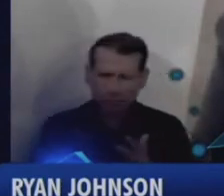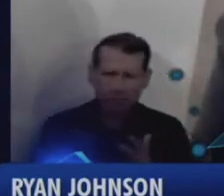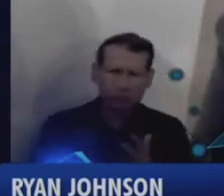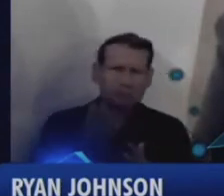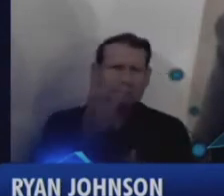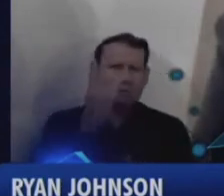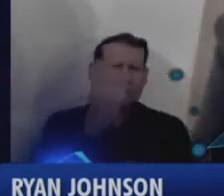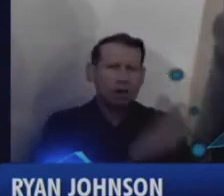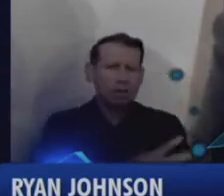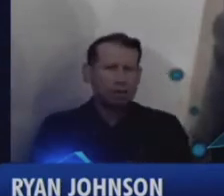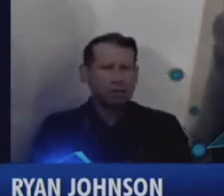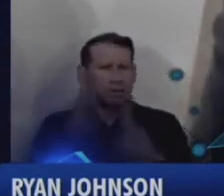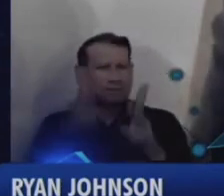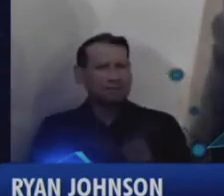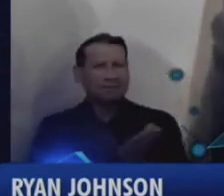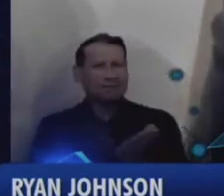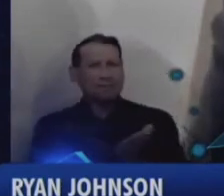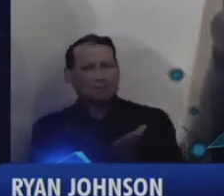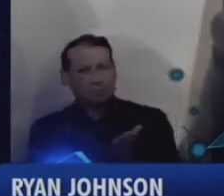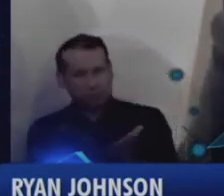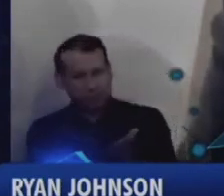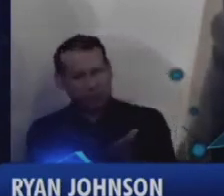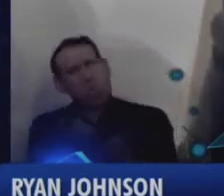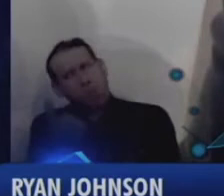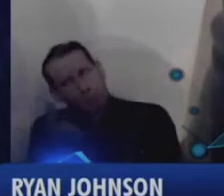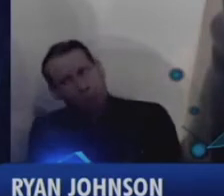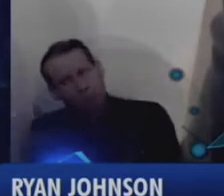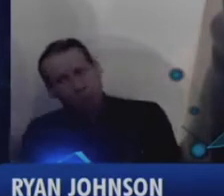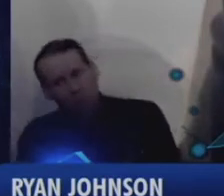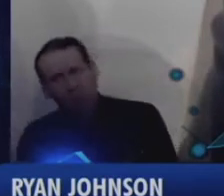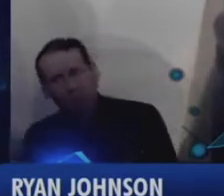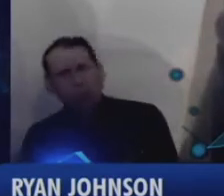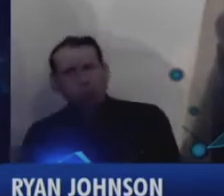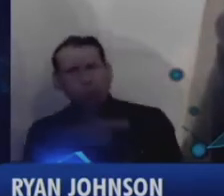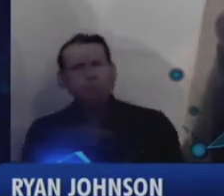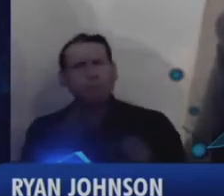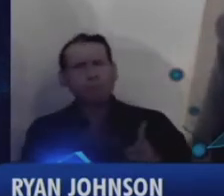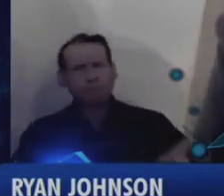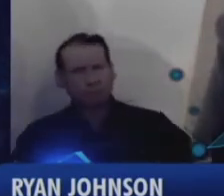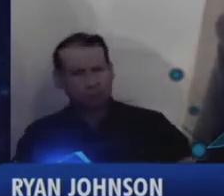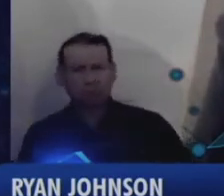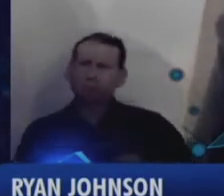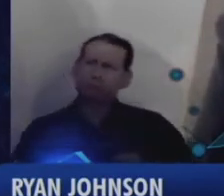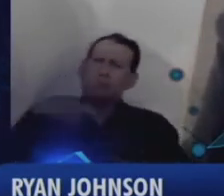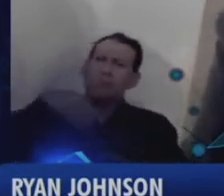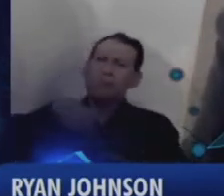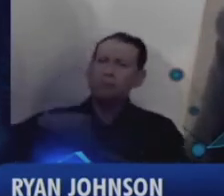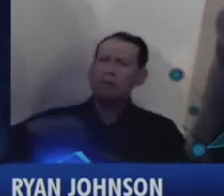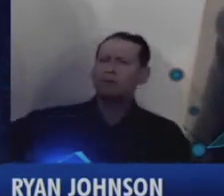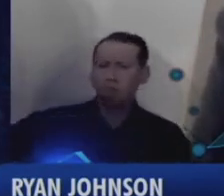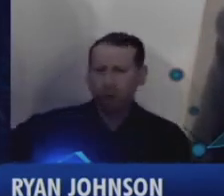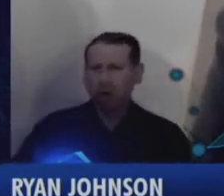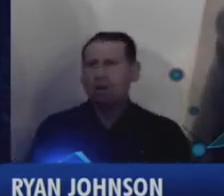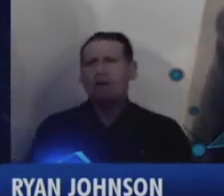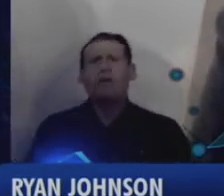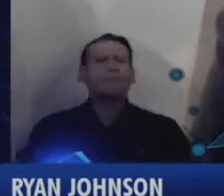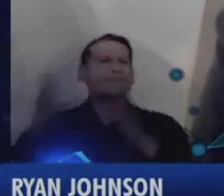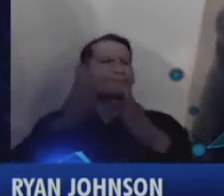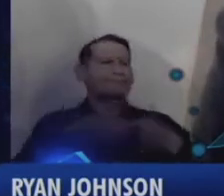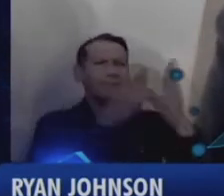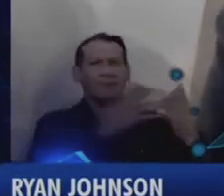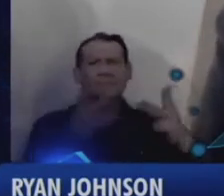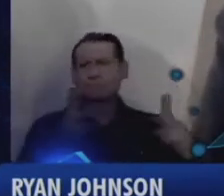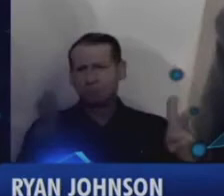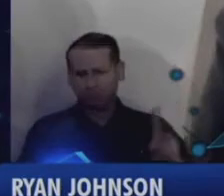y otros usuarios en escuelas y edificios públicos del país. Y